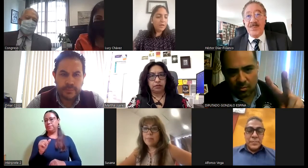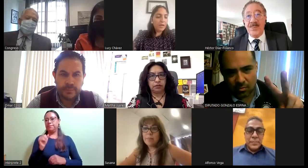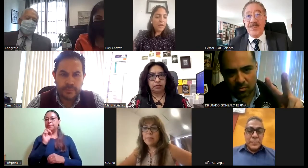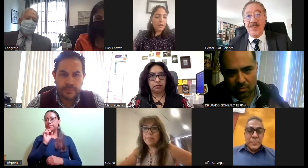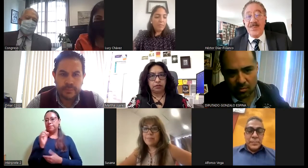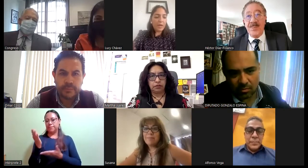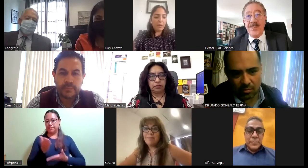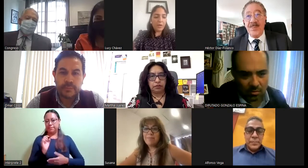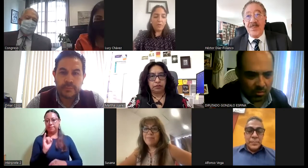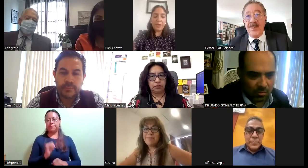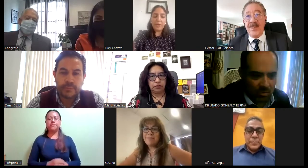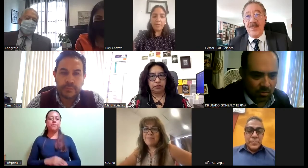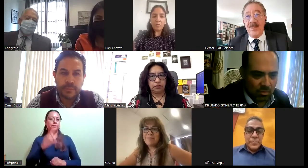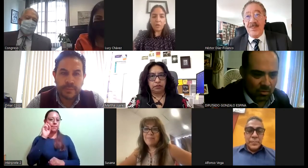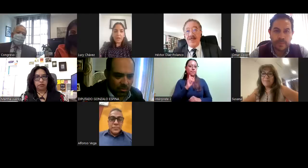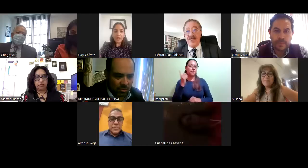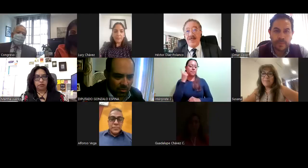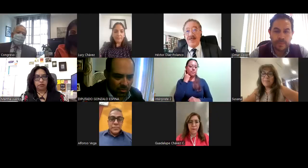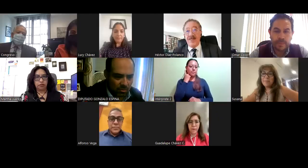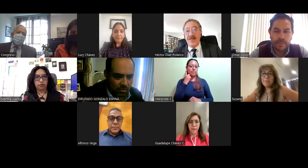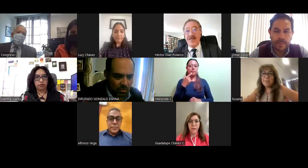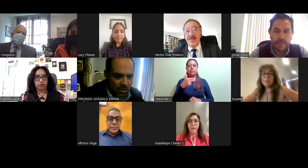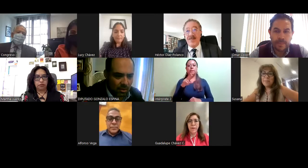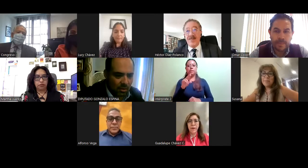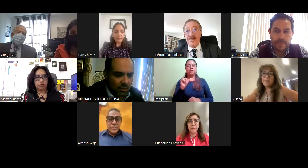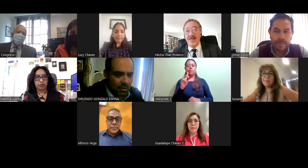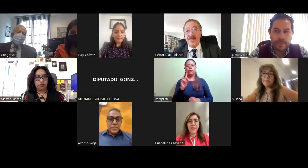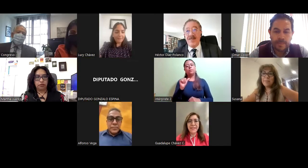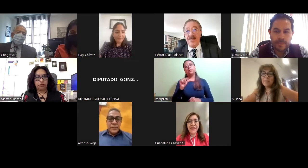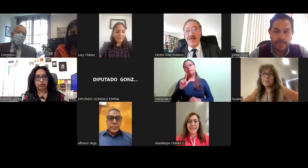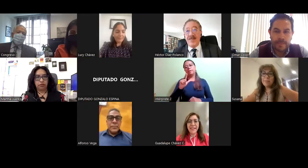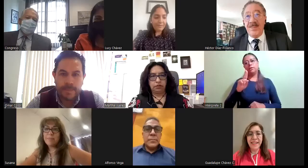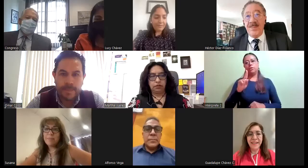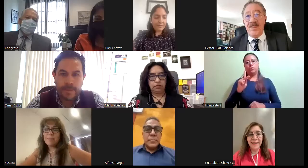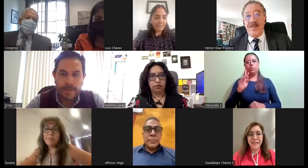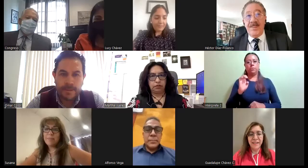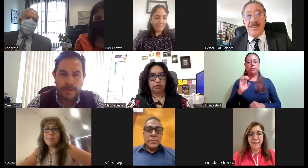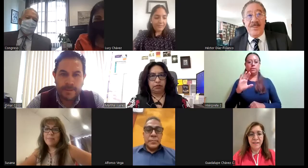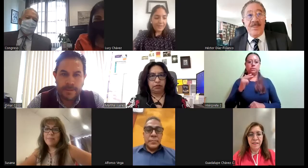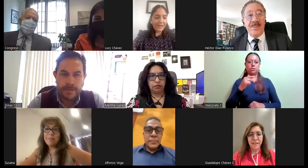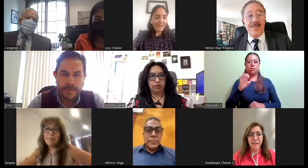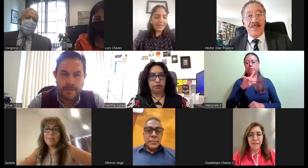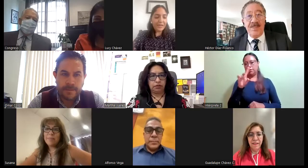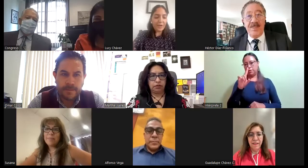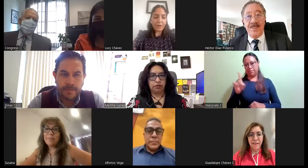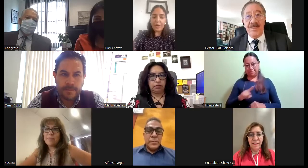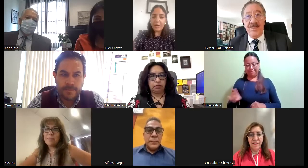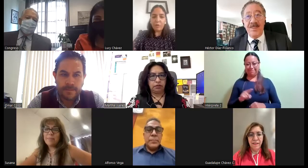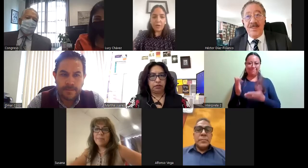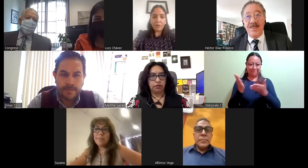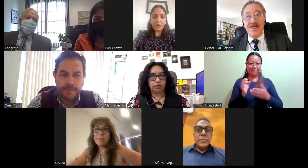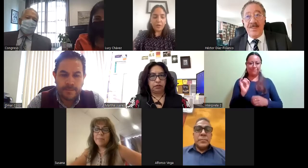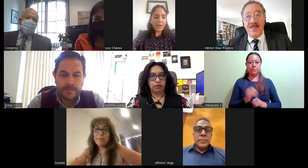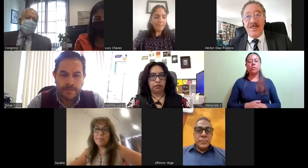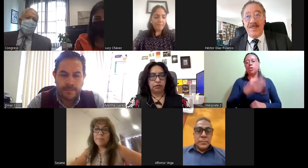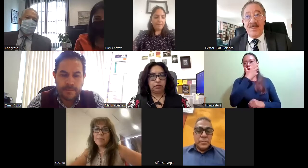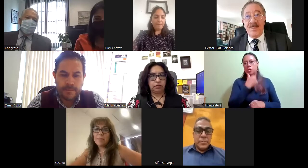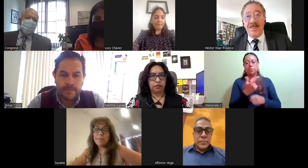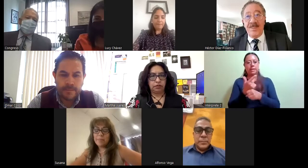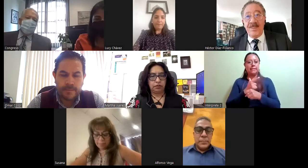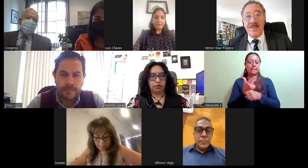Diputada María Guadalupe Chávez Contreras. Presente. Licenciado Reinaldo Baños